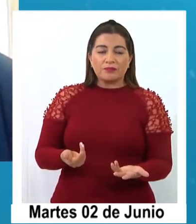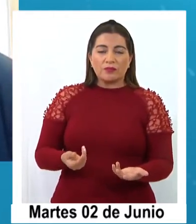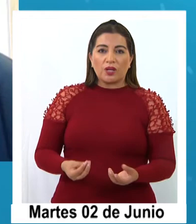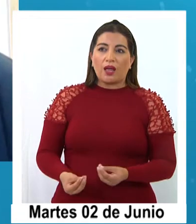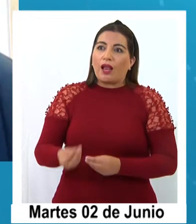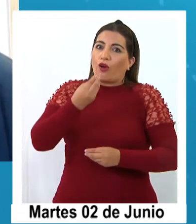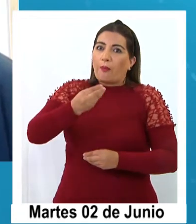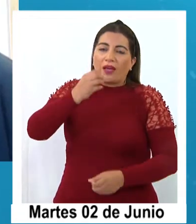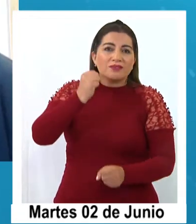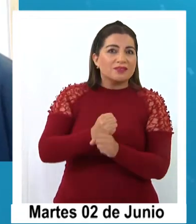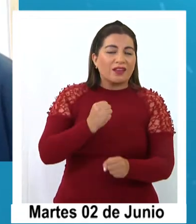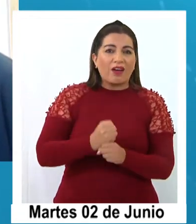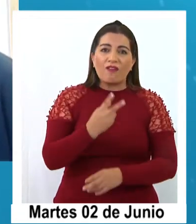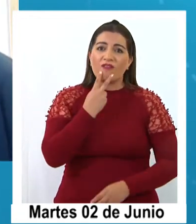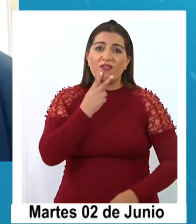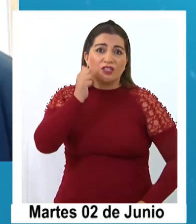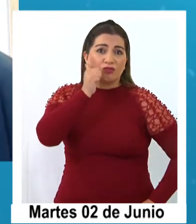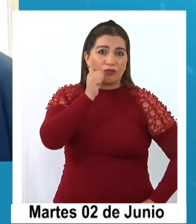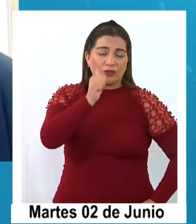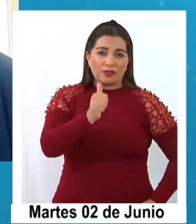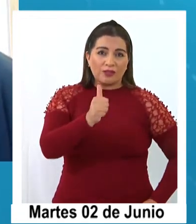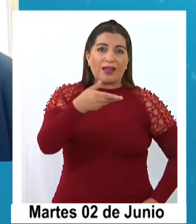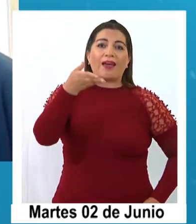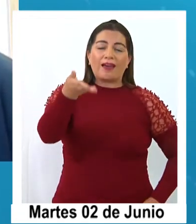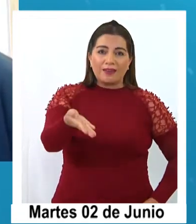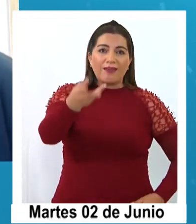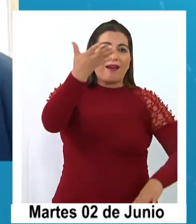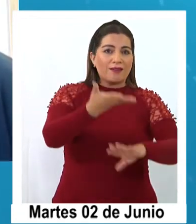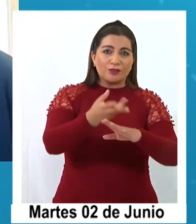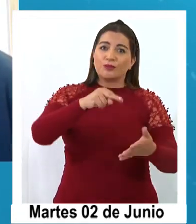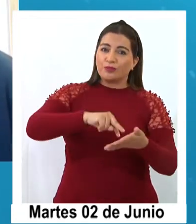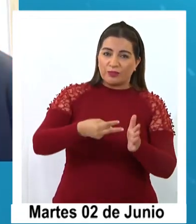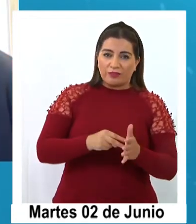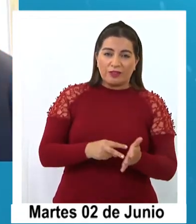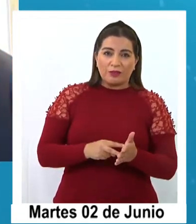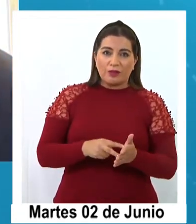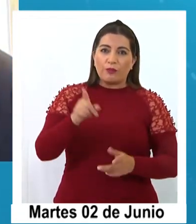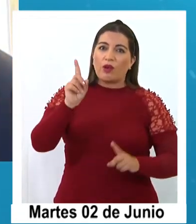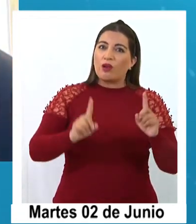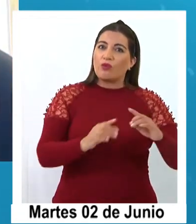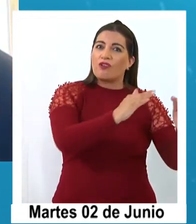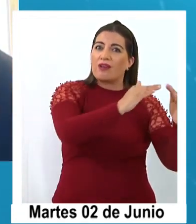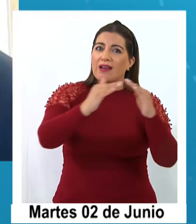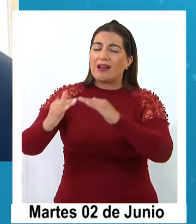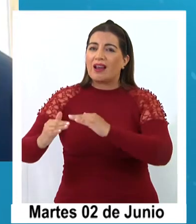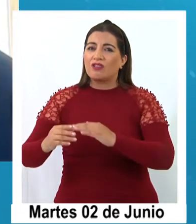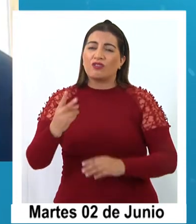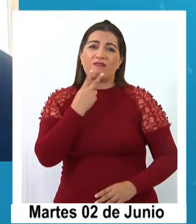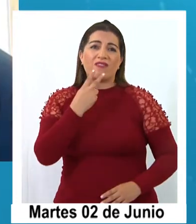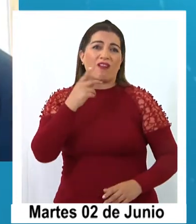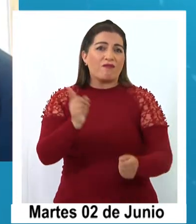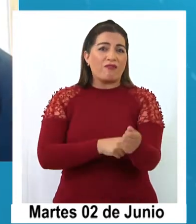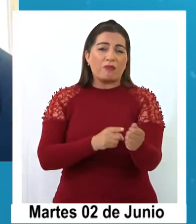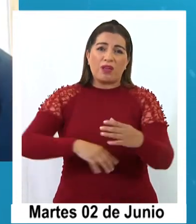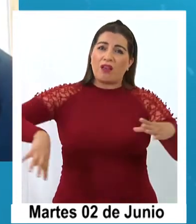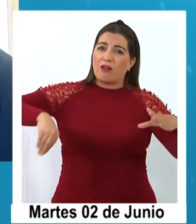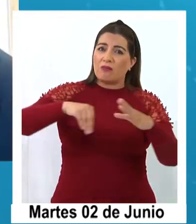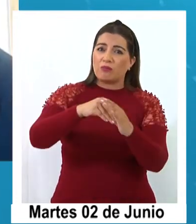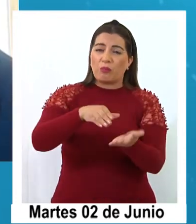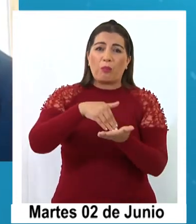cómo sustentarse, cierto, cómo vivir el día a día, y ahí están los problemas, digamos, sobre todo en los barrios más hacinados, donde hay más